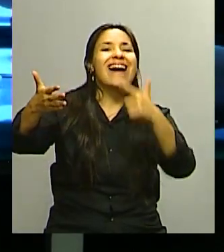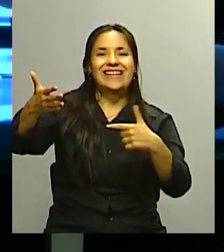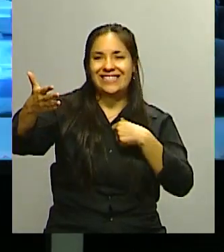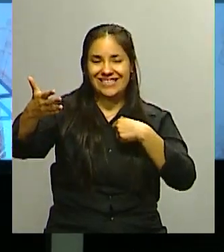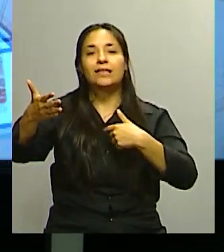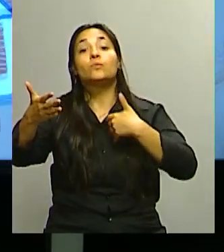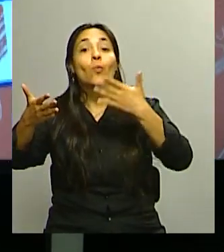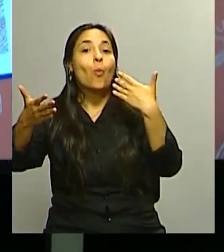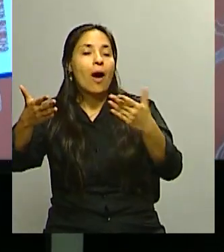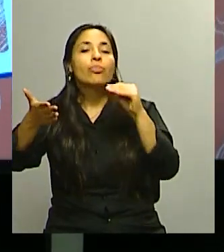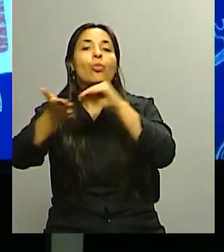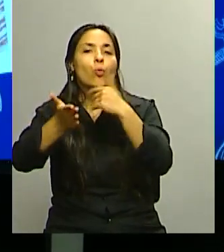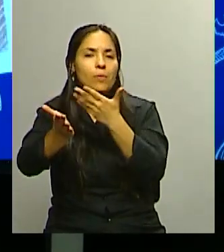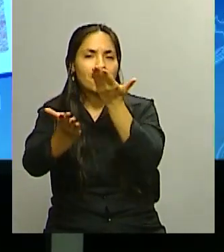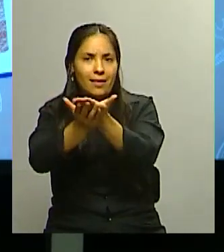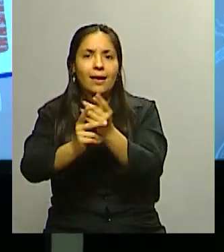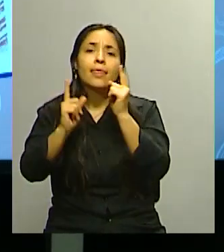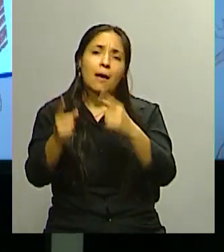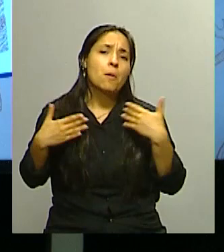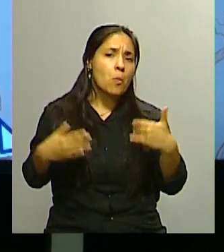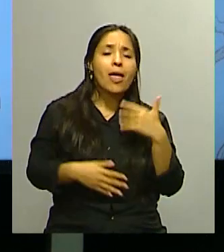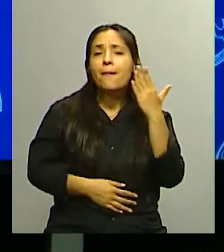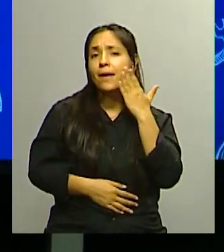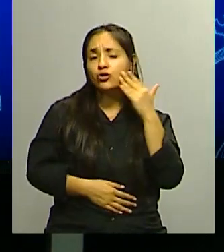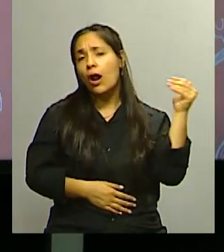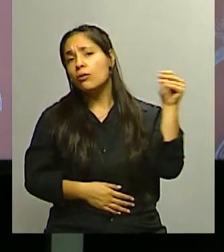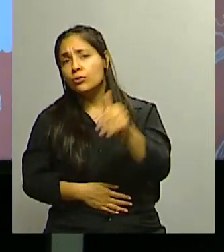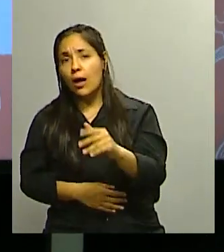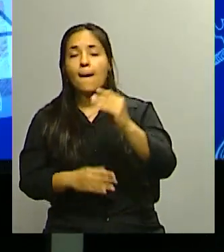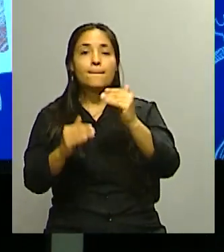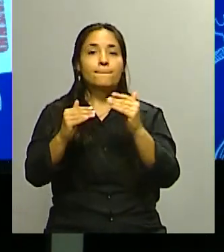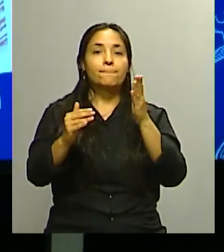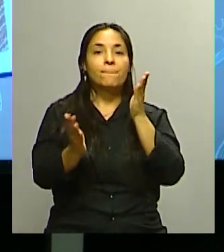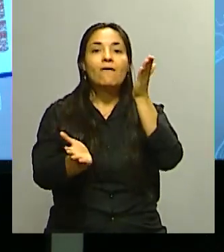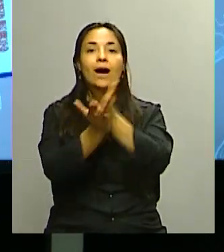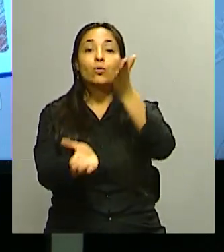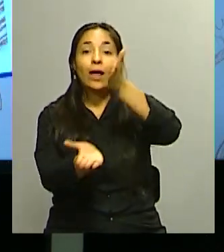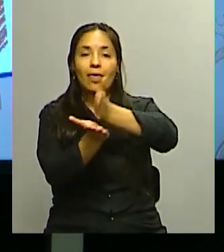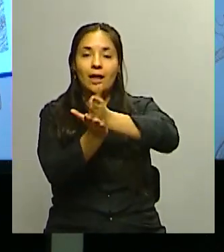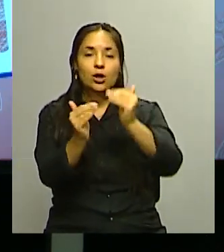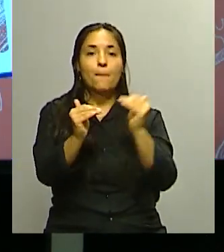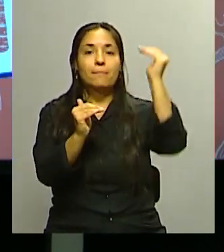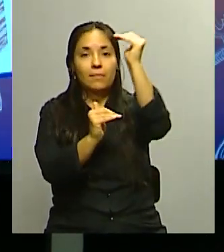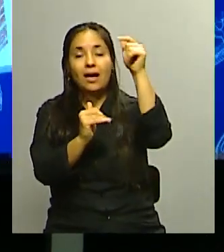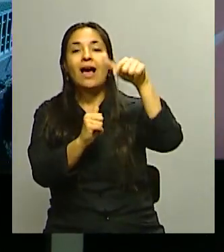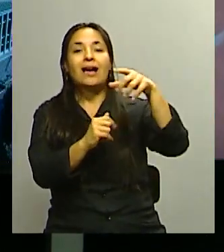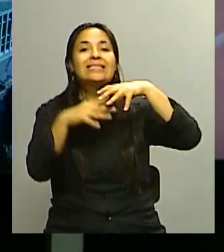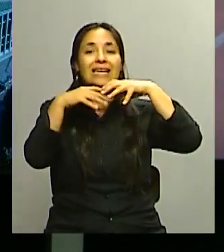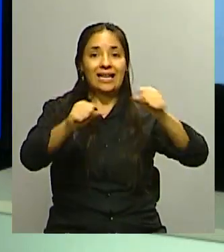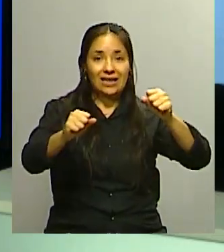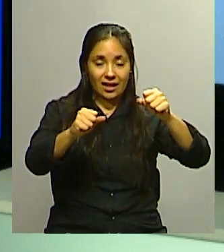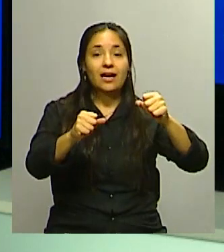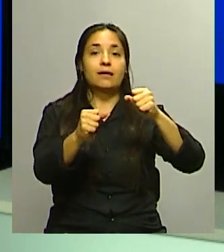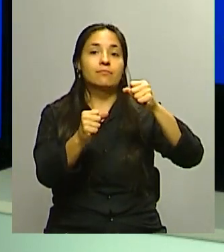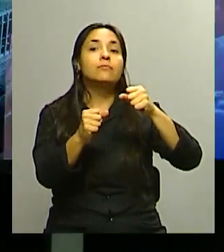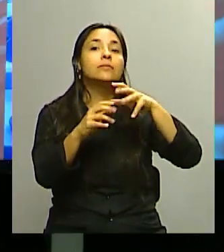su turno. Y si no, por supuesto, personalmente, en el primer piso de la Facultad de Derecho está la Secretaría de Extensión y Vinculación